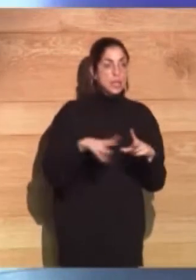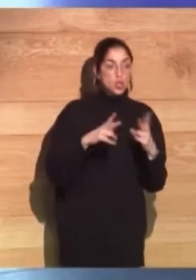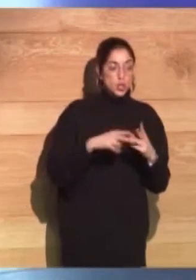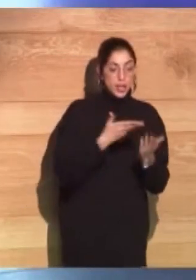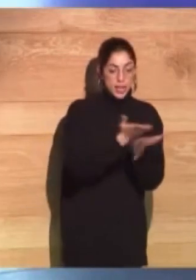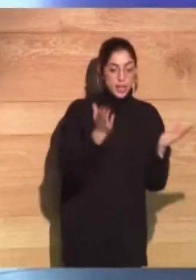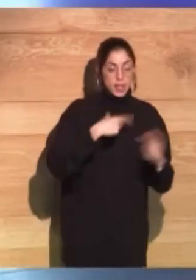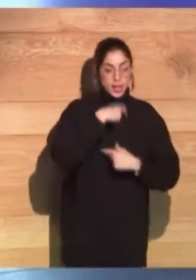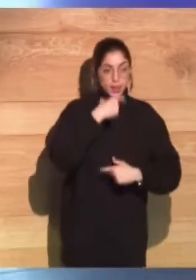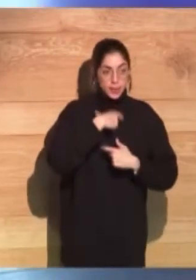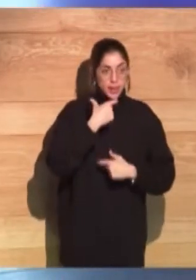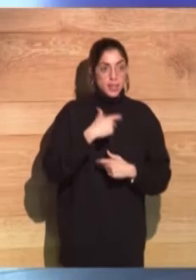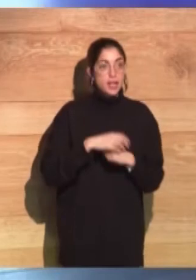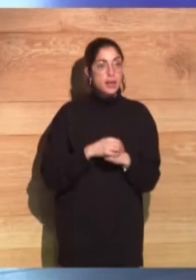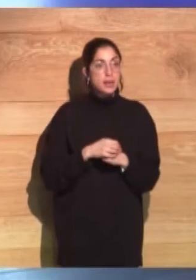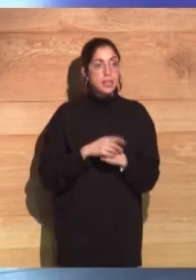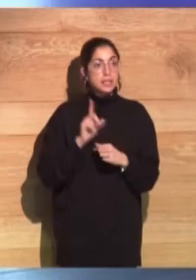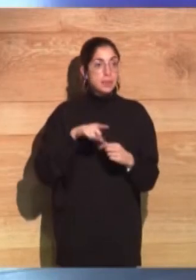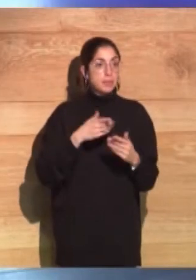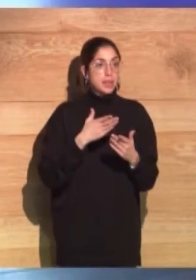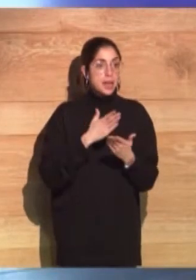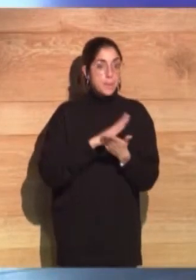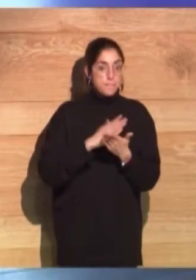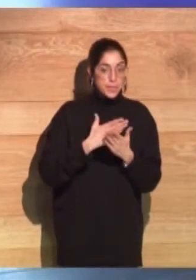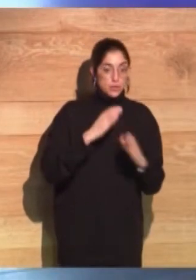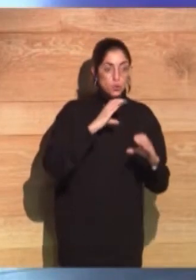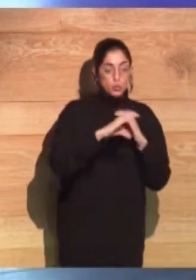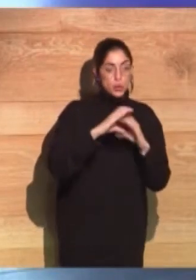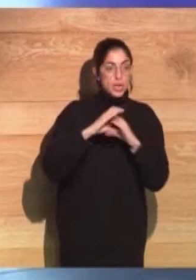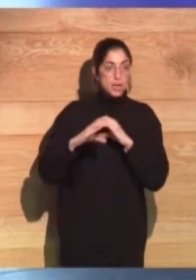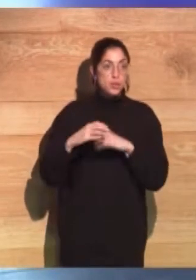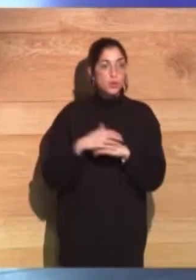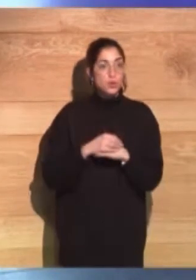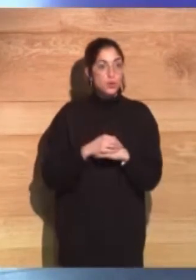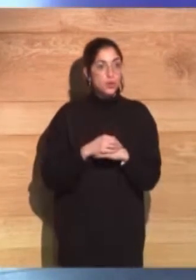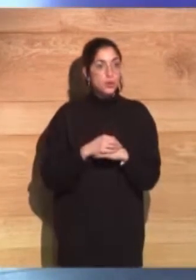medios, que pueden seguir llamando a la acción.